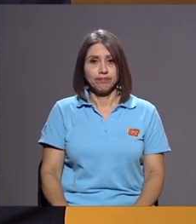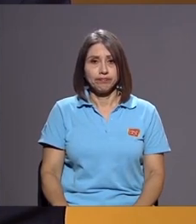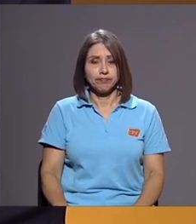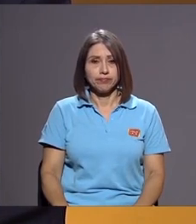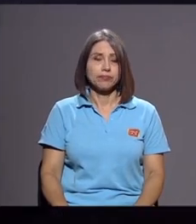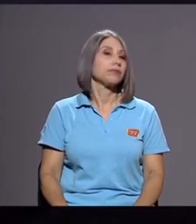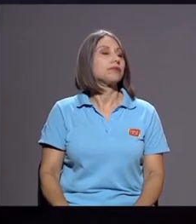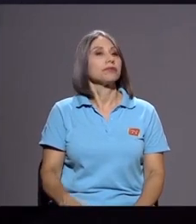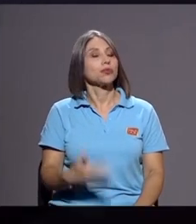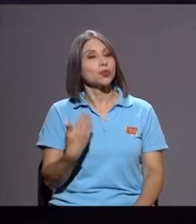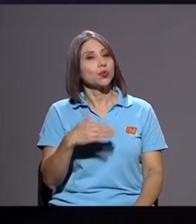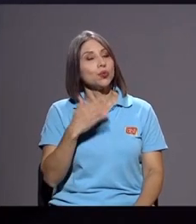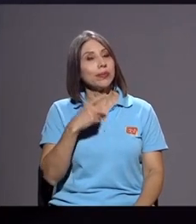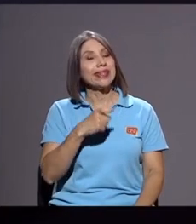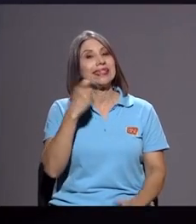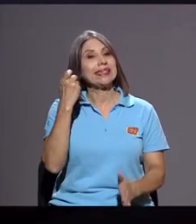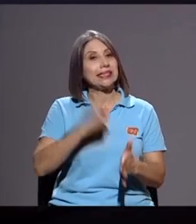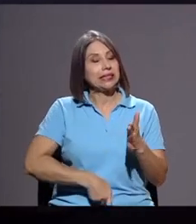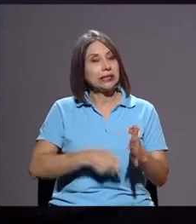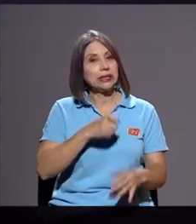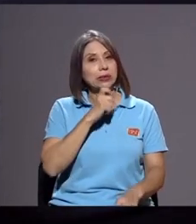qué severo y